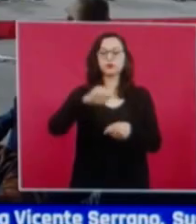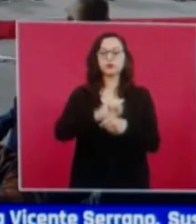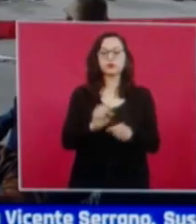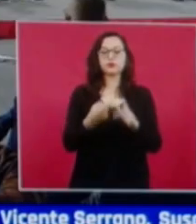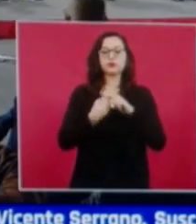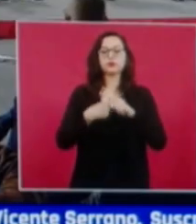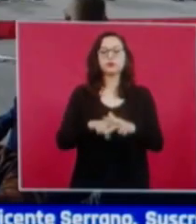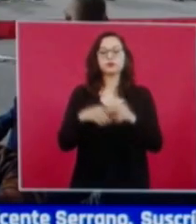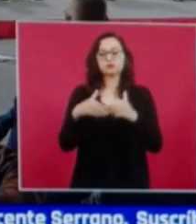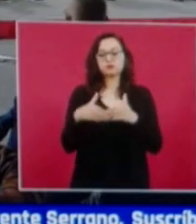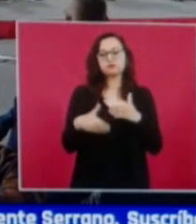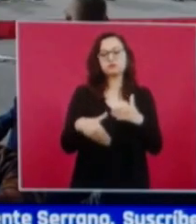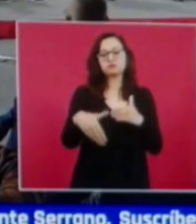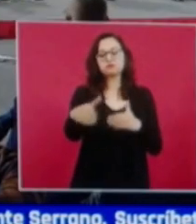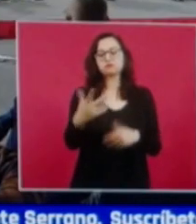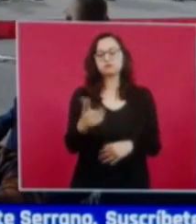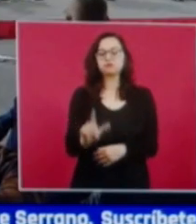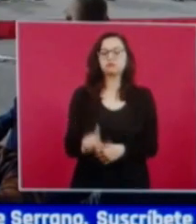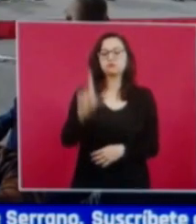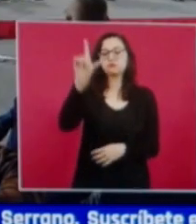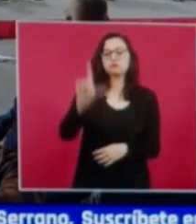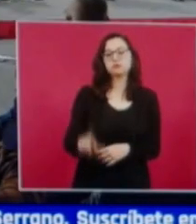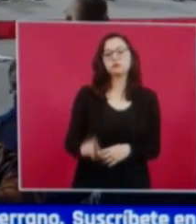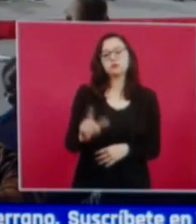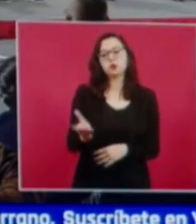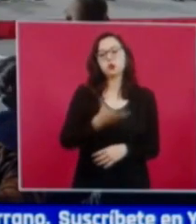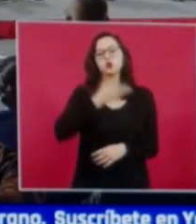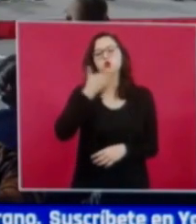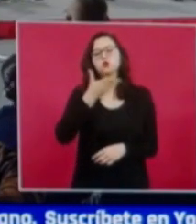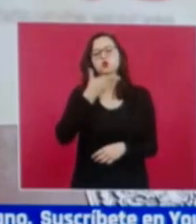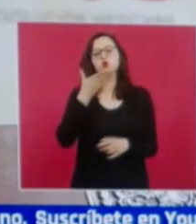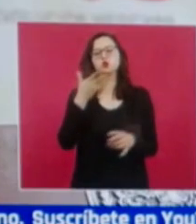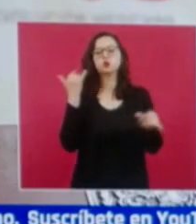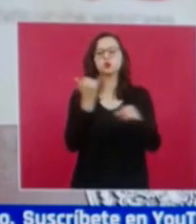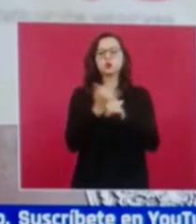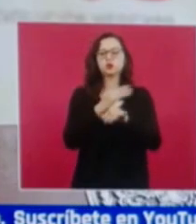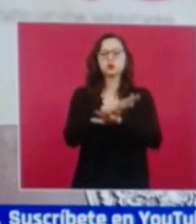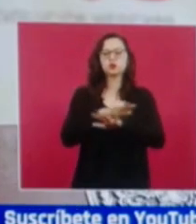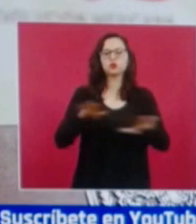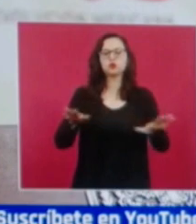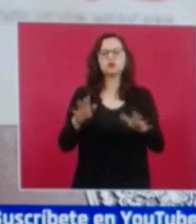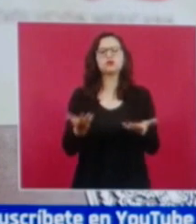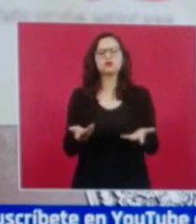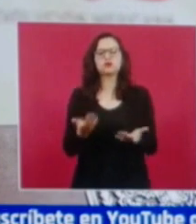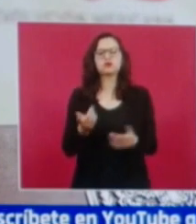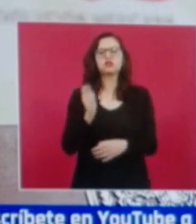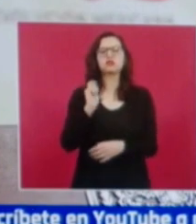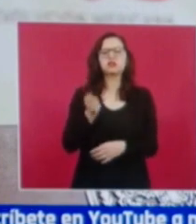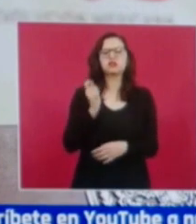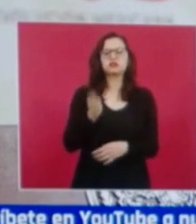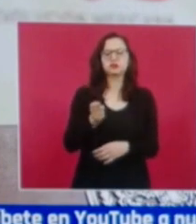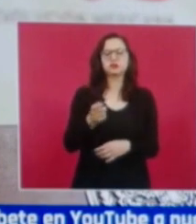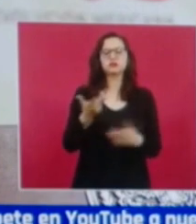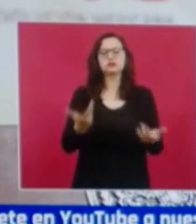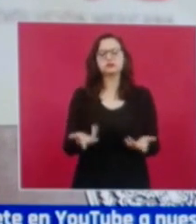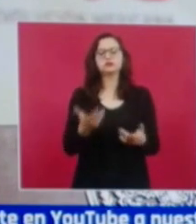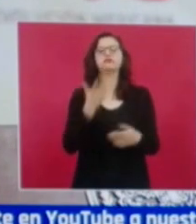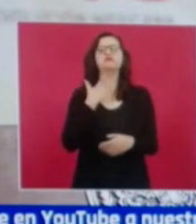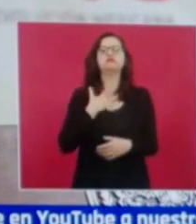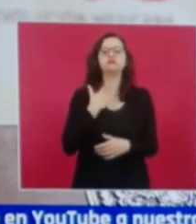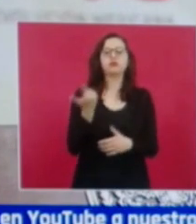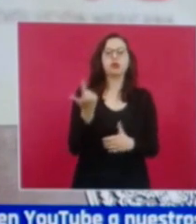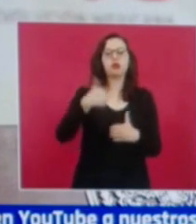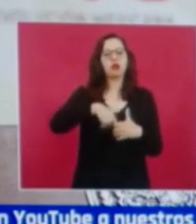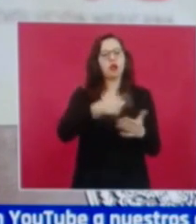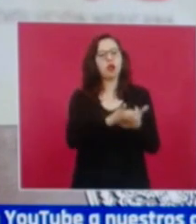punto en el que la alternancia de las narrativas unipolares está siendo beligerantemente atacada a través